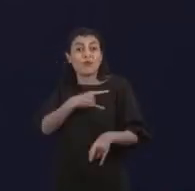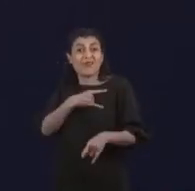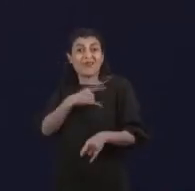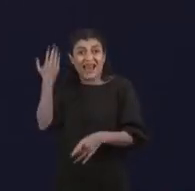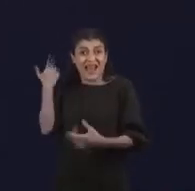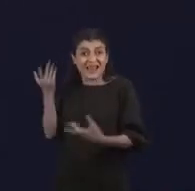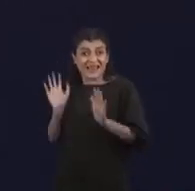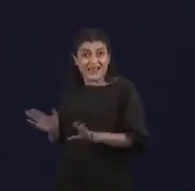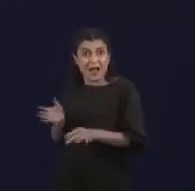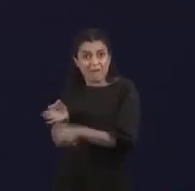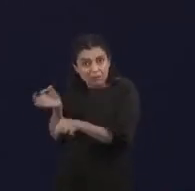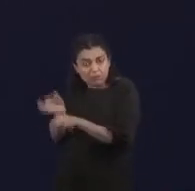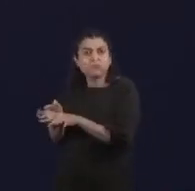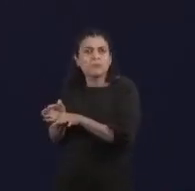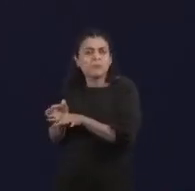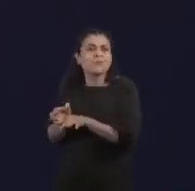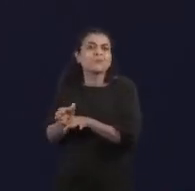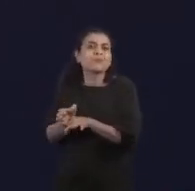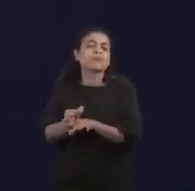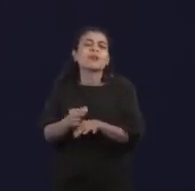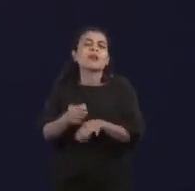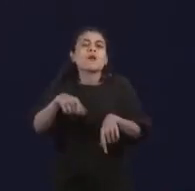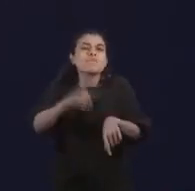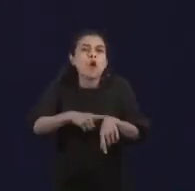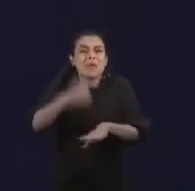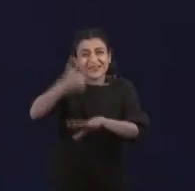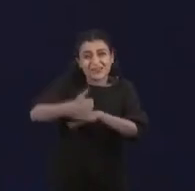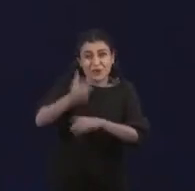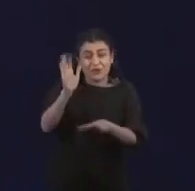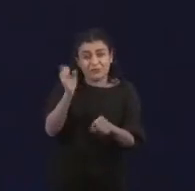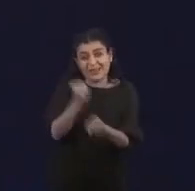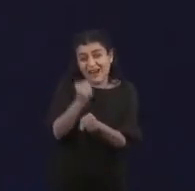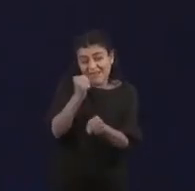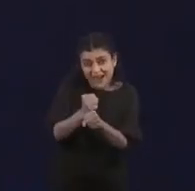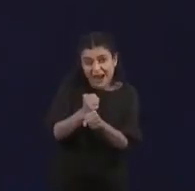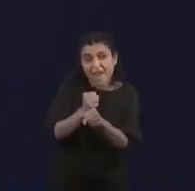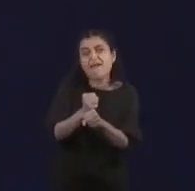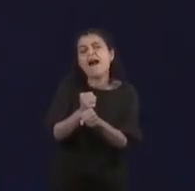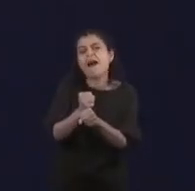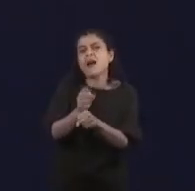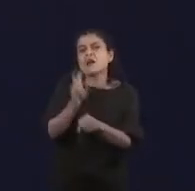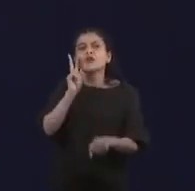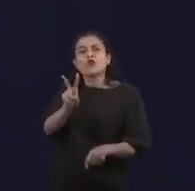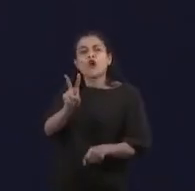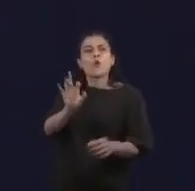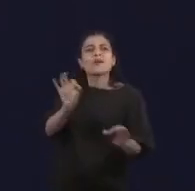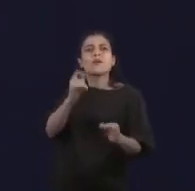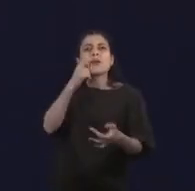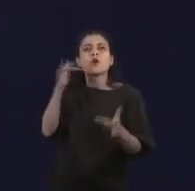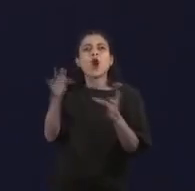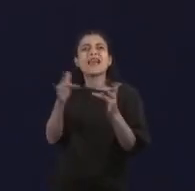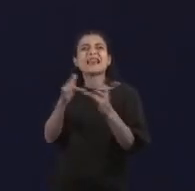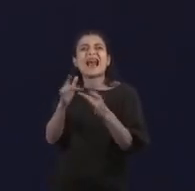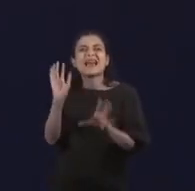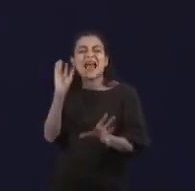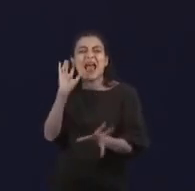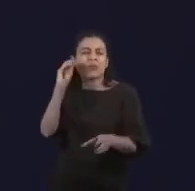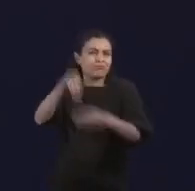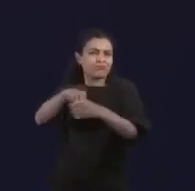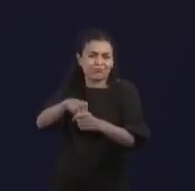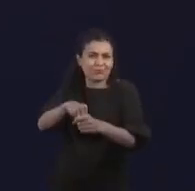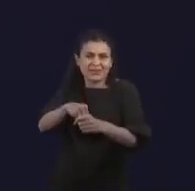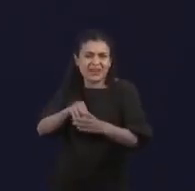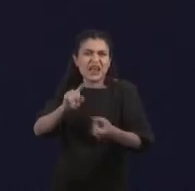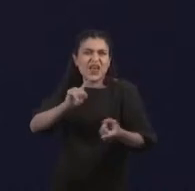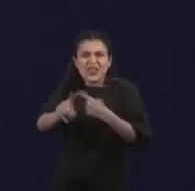pasaba, yo obviamente no viví el impacto en los alumnos que tengan acceso a la inteligencia artificial o que tengan